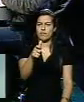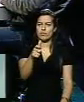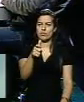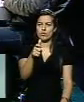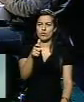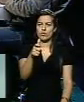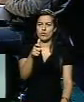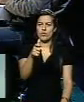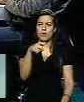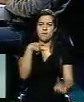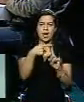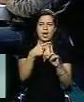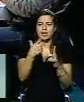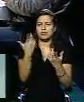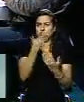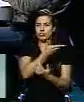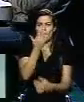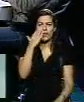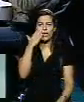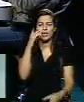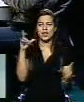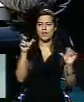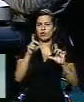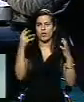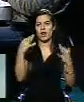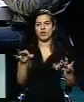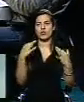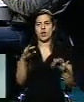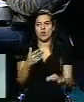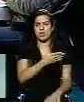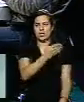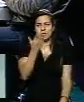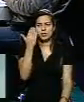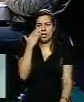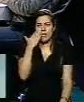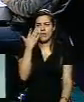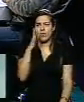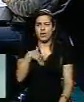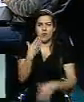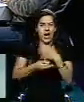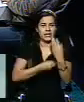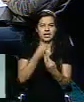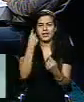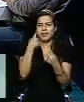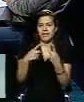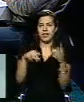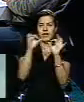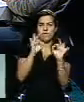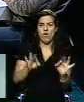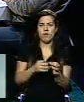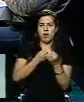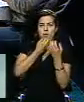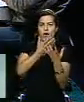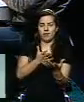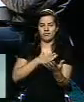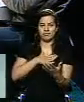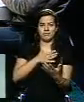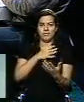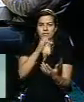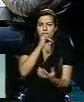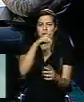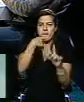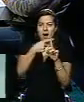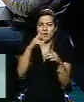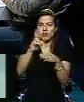además de la condición natural de que podemos hablar, podemos enseñar, podemos hacer gestos y expresarnos, escribir, utilizar los